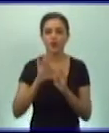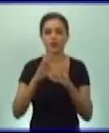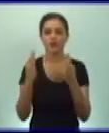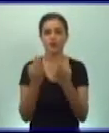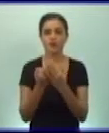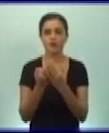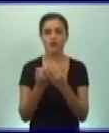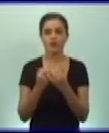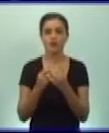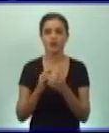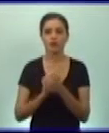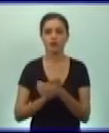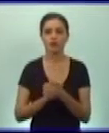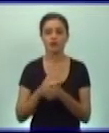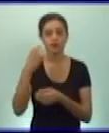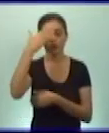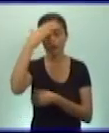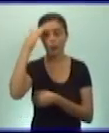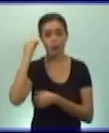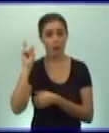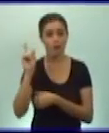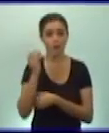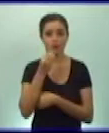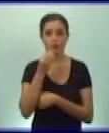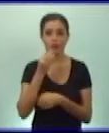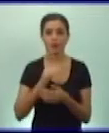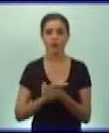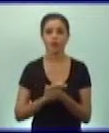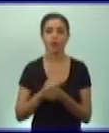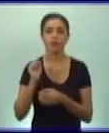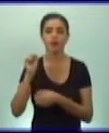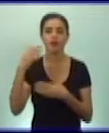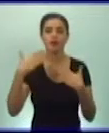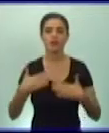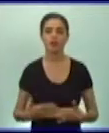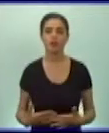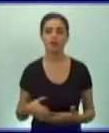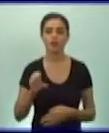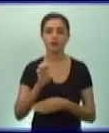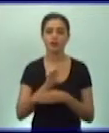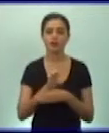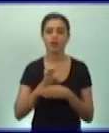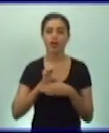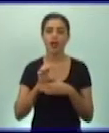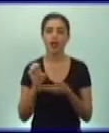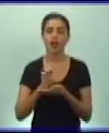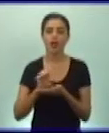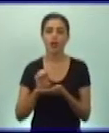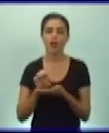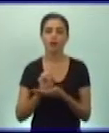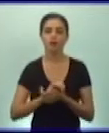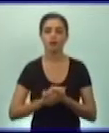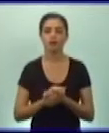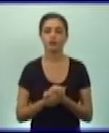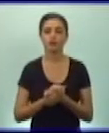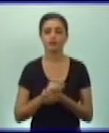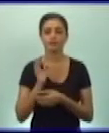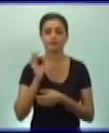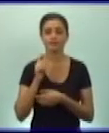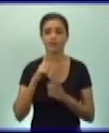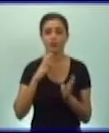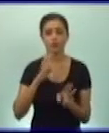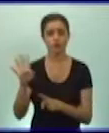urbana, sin olvidar también la gratuidad de la salud y la educación. Todos estos aspectos provocan un